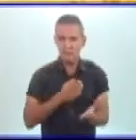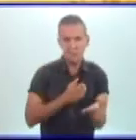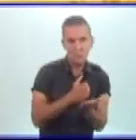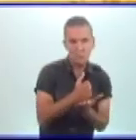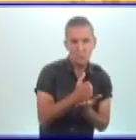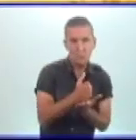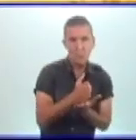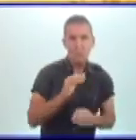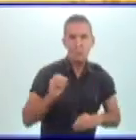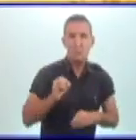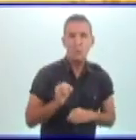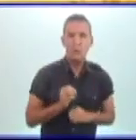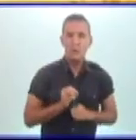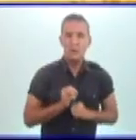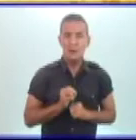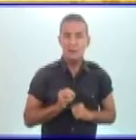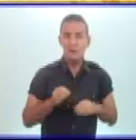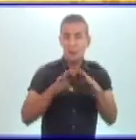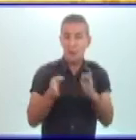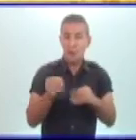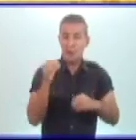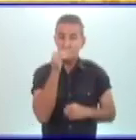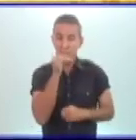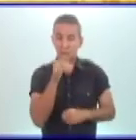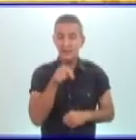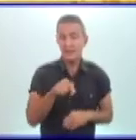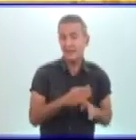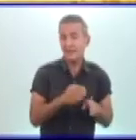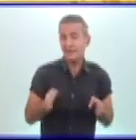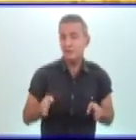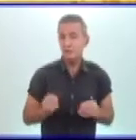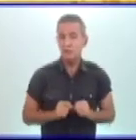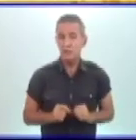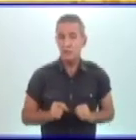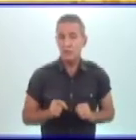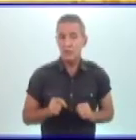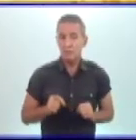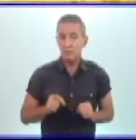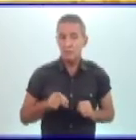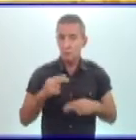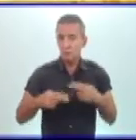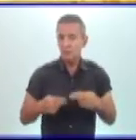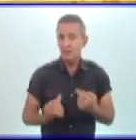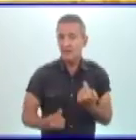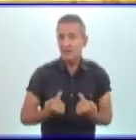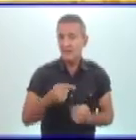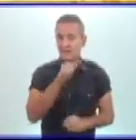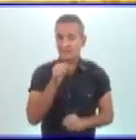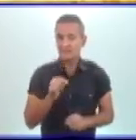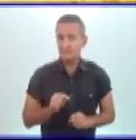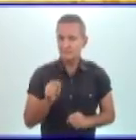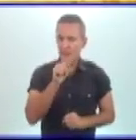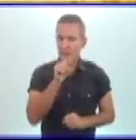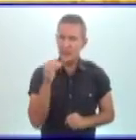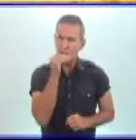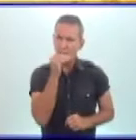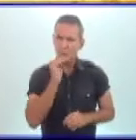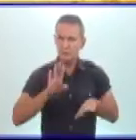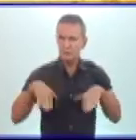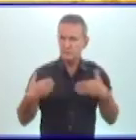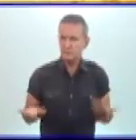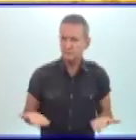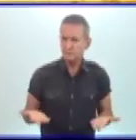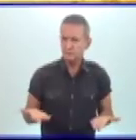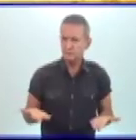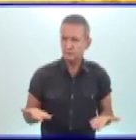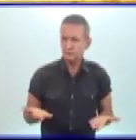mundo moderno en esta época? Y para ello me gustaría hacerle algunas preguntas. Primero, ¿qué es para ustedes la modernidad? ¿Han pensado cuando